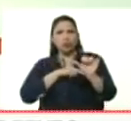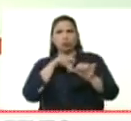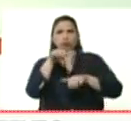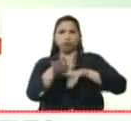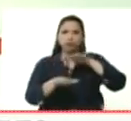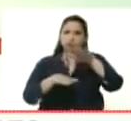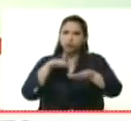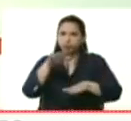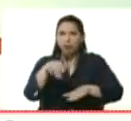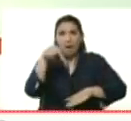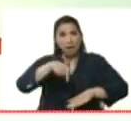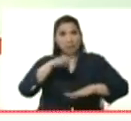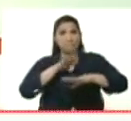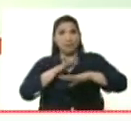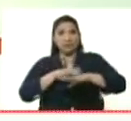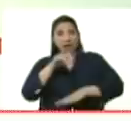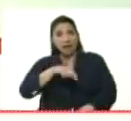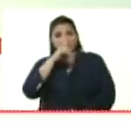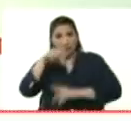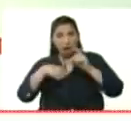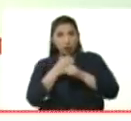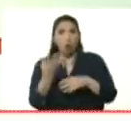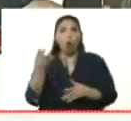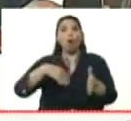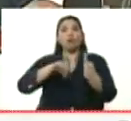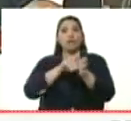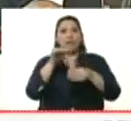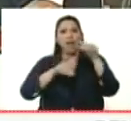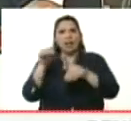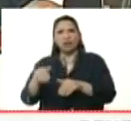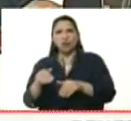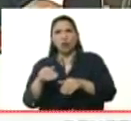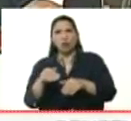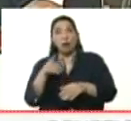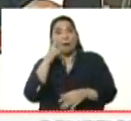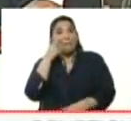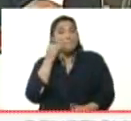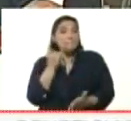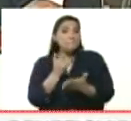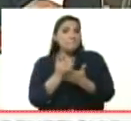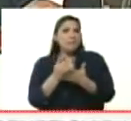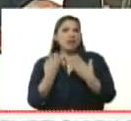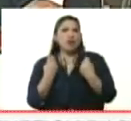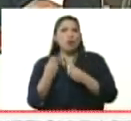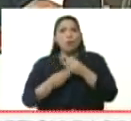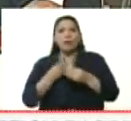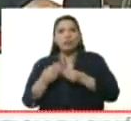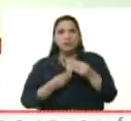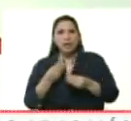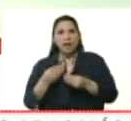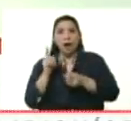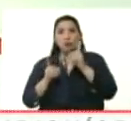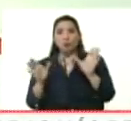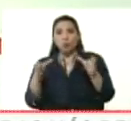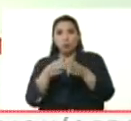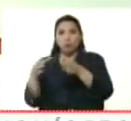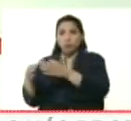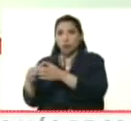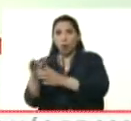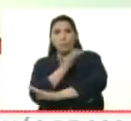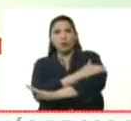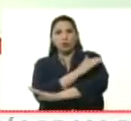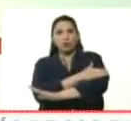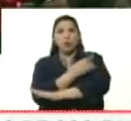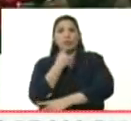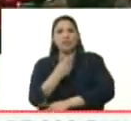aquí lo que va a ocurrir este año es que va a haber elecciones. Vamos a ver cómo van a hacer algunos sectores de la derecha para decirle a la gente que